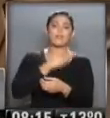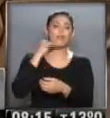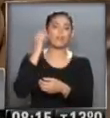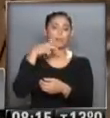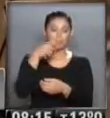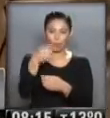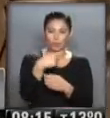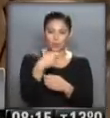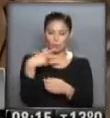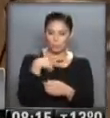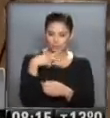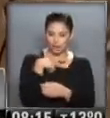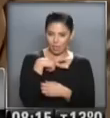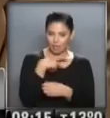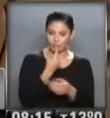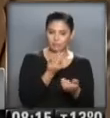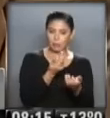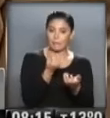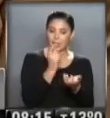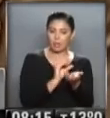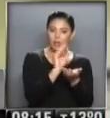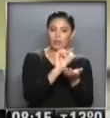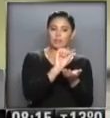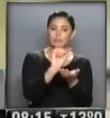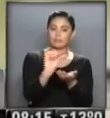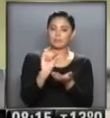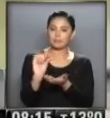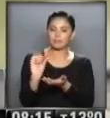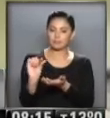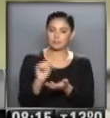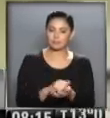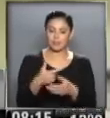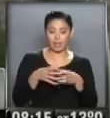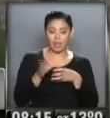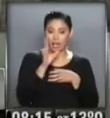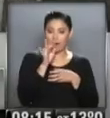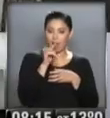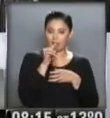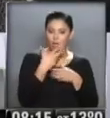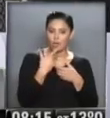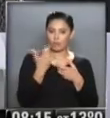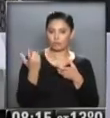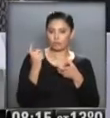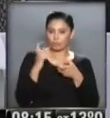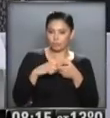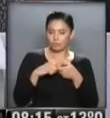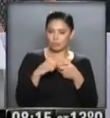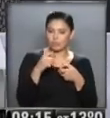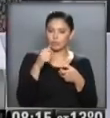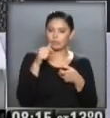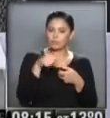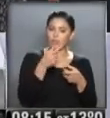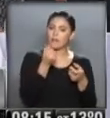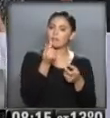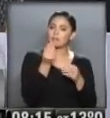estas empresas privadas cuyos propietarios eran bancos y Clarín era socio de una de ellas inclusive que